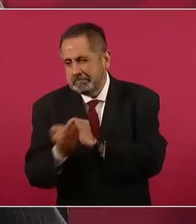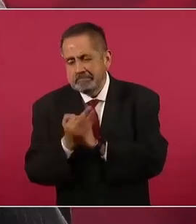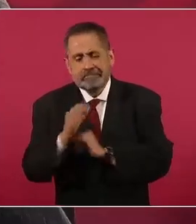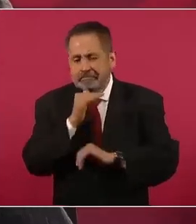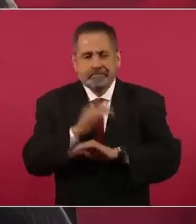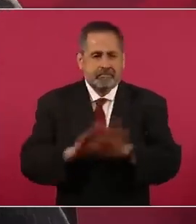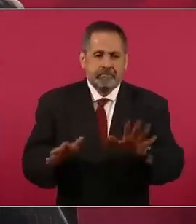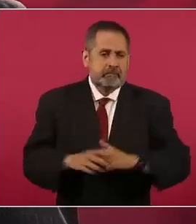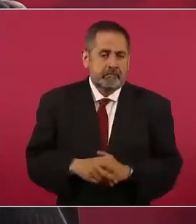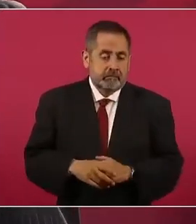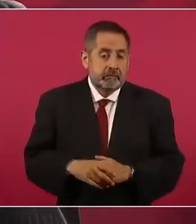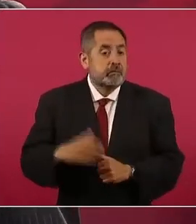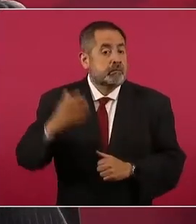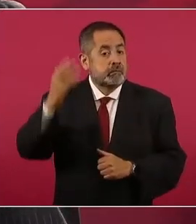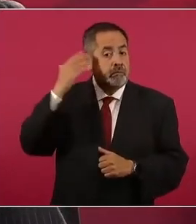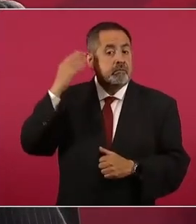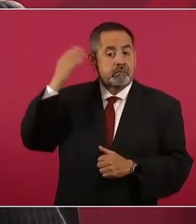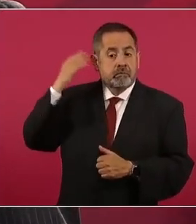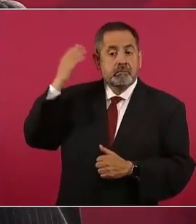Que así pasaba,